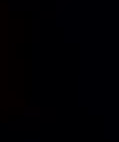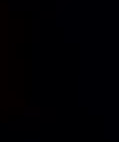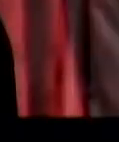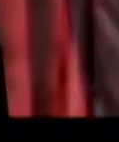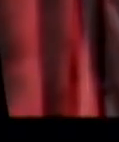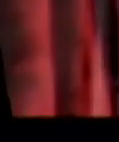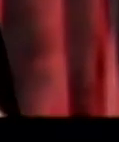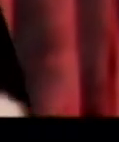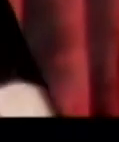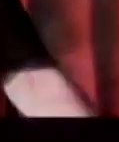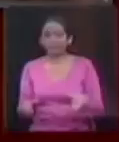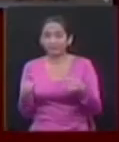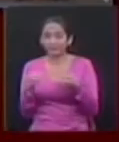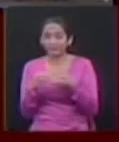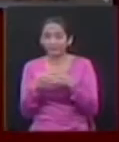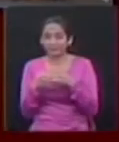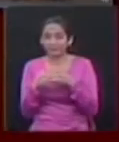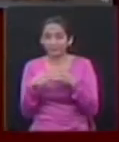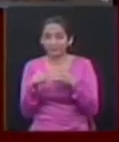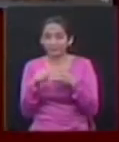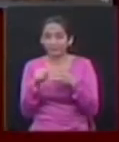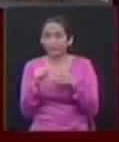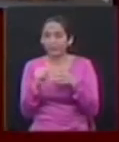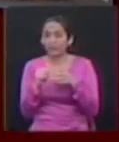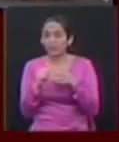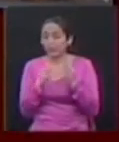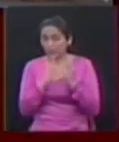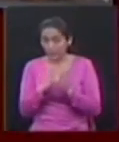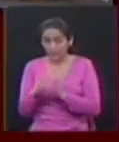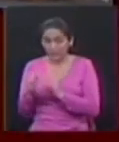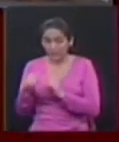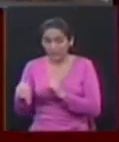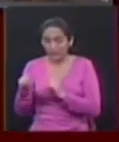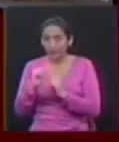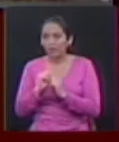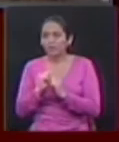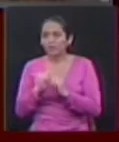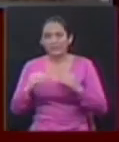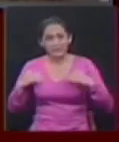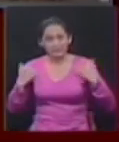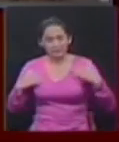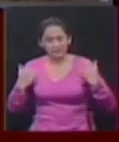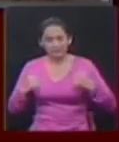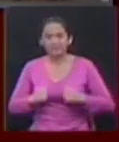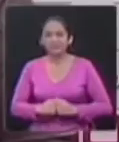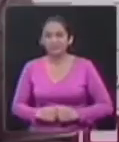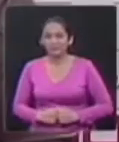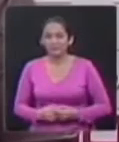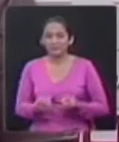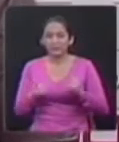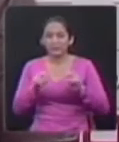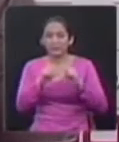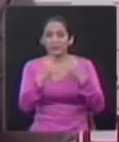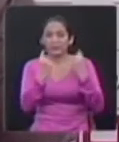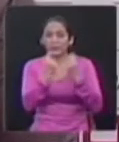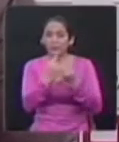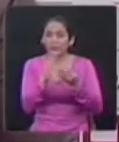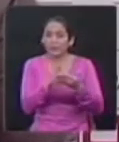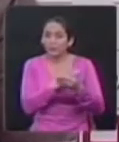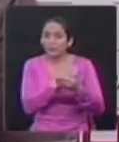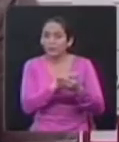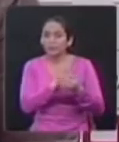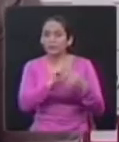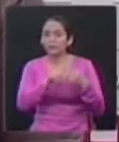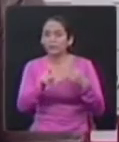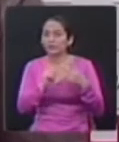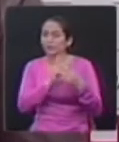La Fundación Mozart se encuentra muy contenta de poder presentar este proyecto a Cuenca en coproducción con la Orquesta Sinfónica de Cuenca en la Universidad de